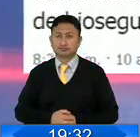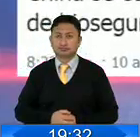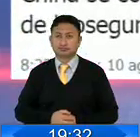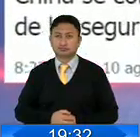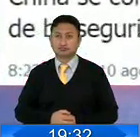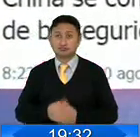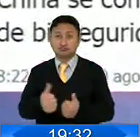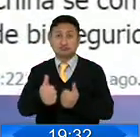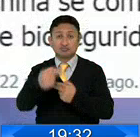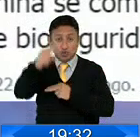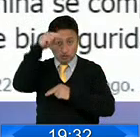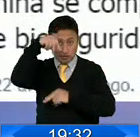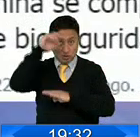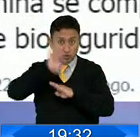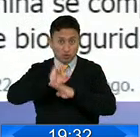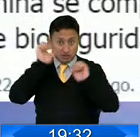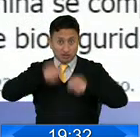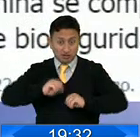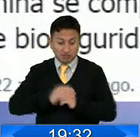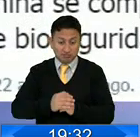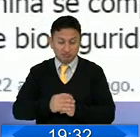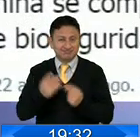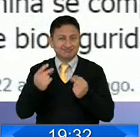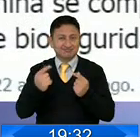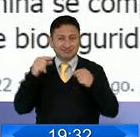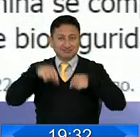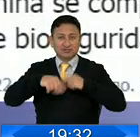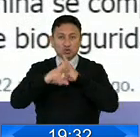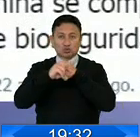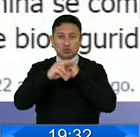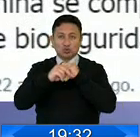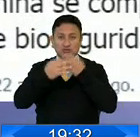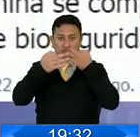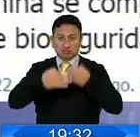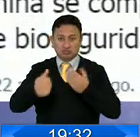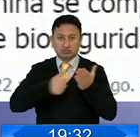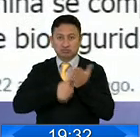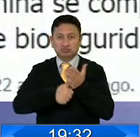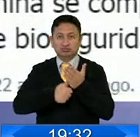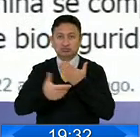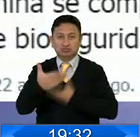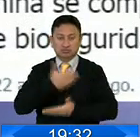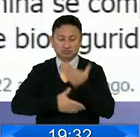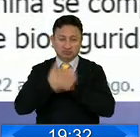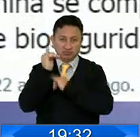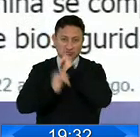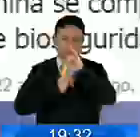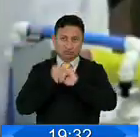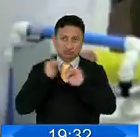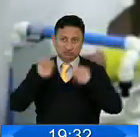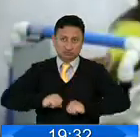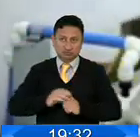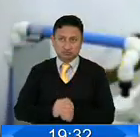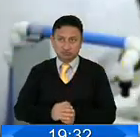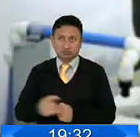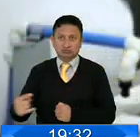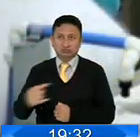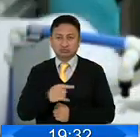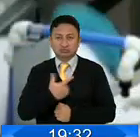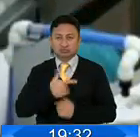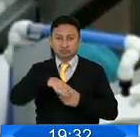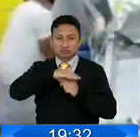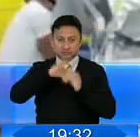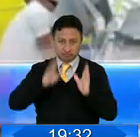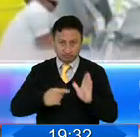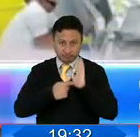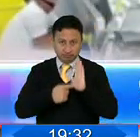La buena noticia para Ecuador se dio a conocer de inmediato en las cuentas oficiales del Ministerio de Comercio Exterior, así como en los portales de la